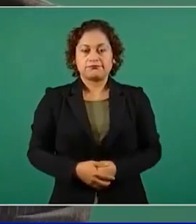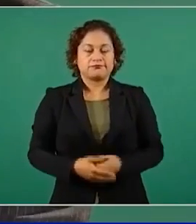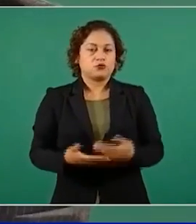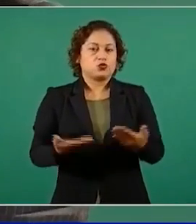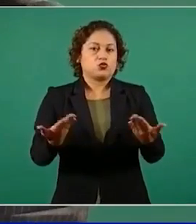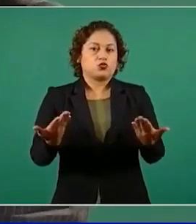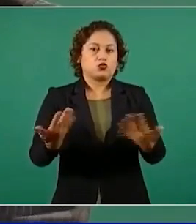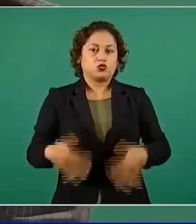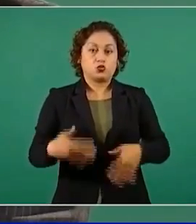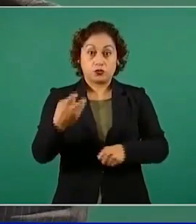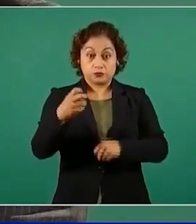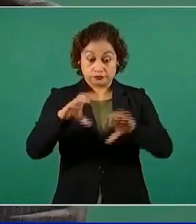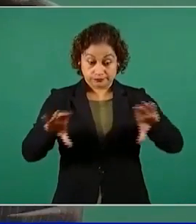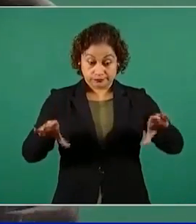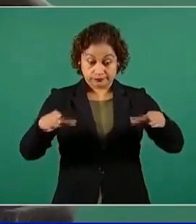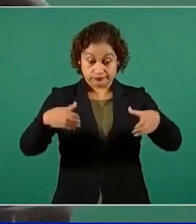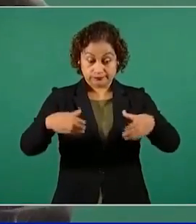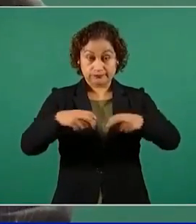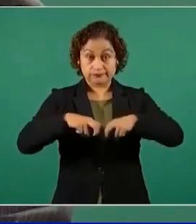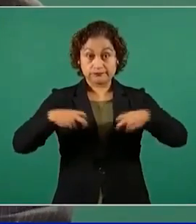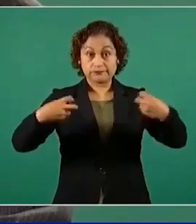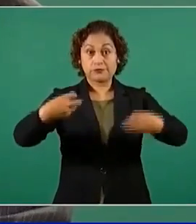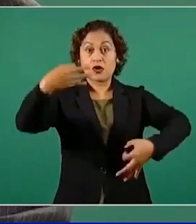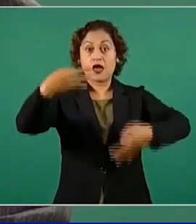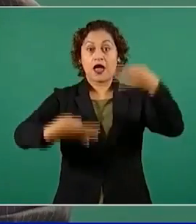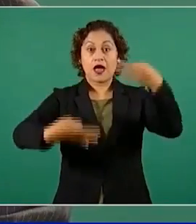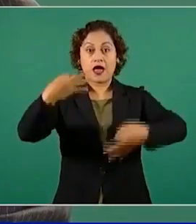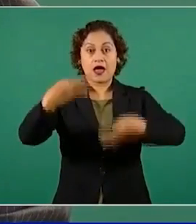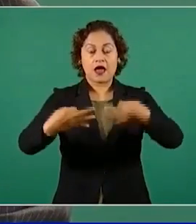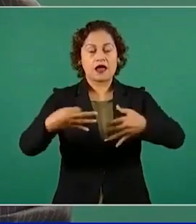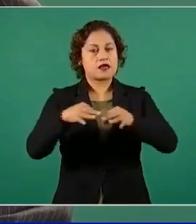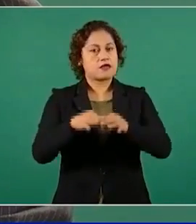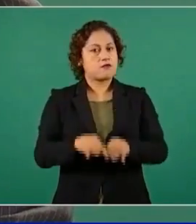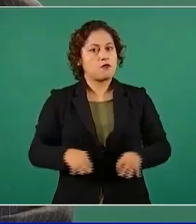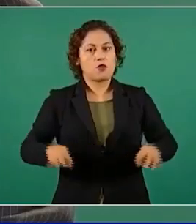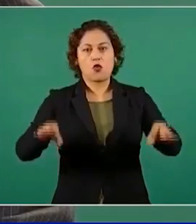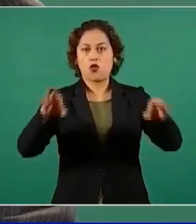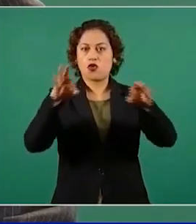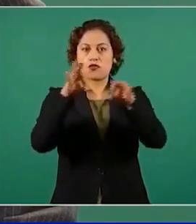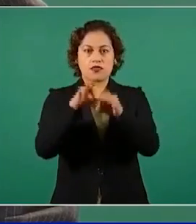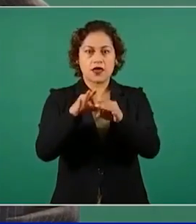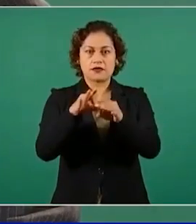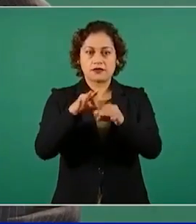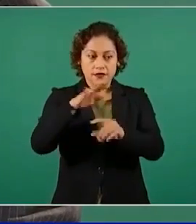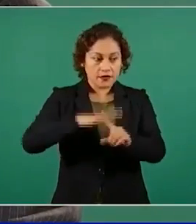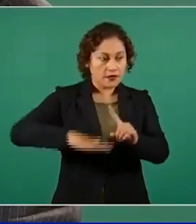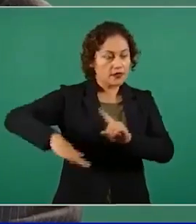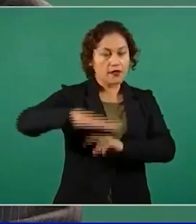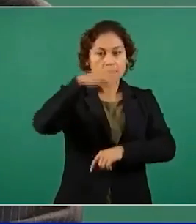Es un organismo clave para la democracia en México.